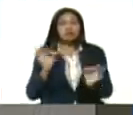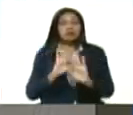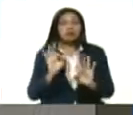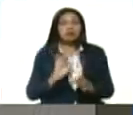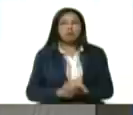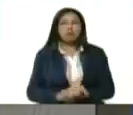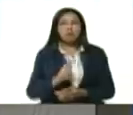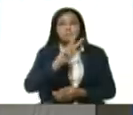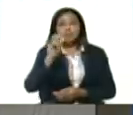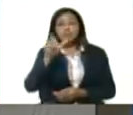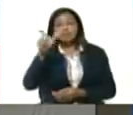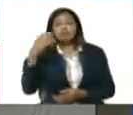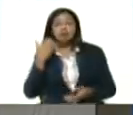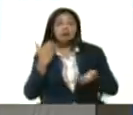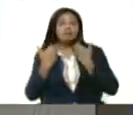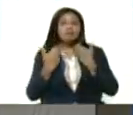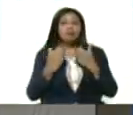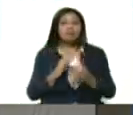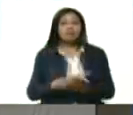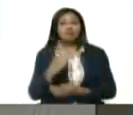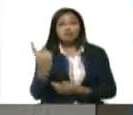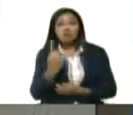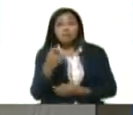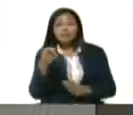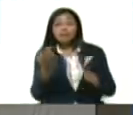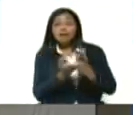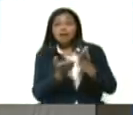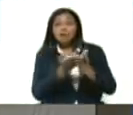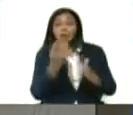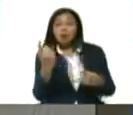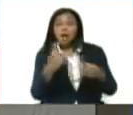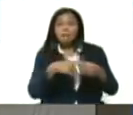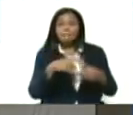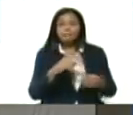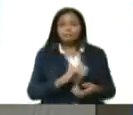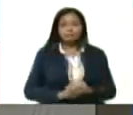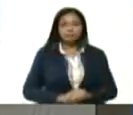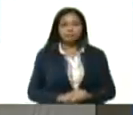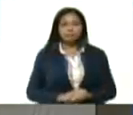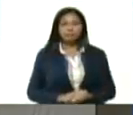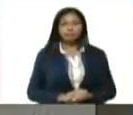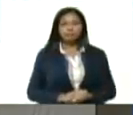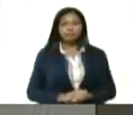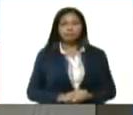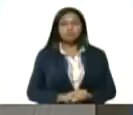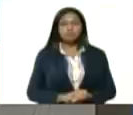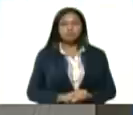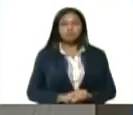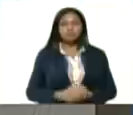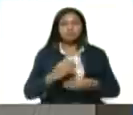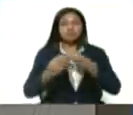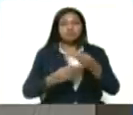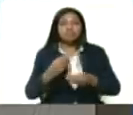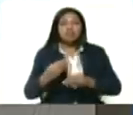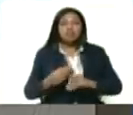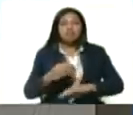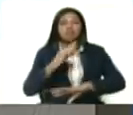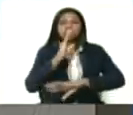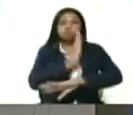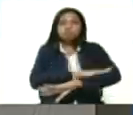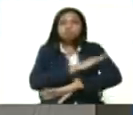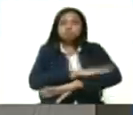20 personas infectadas solamente en esa escuela de Pedro González. Si hiciéramos caso a los